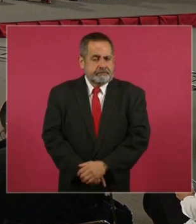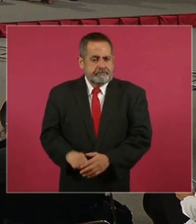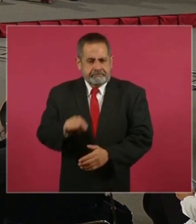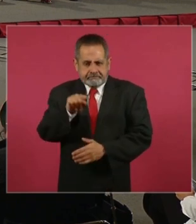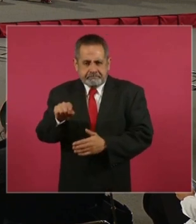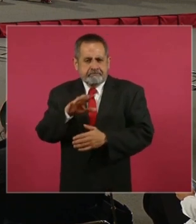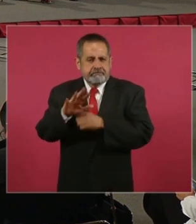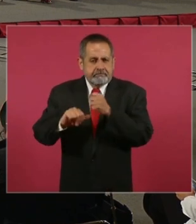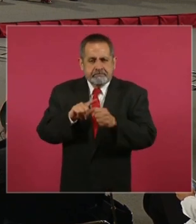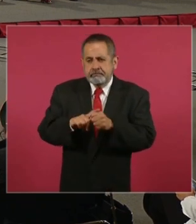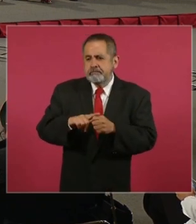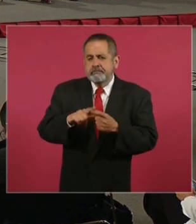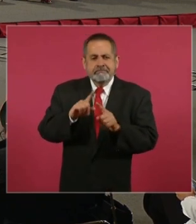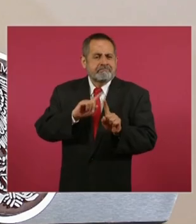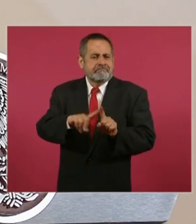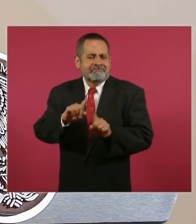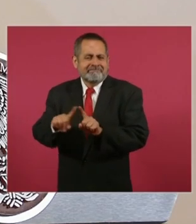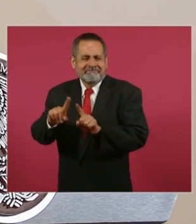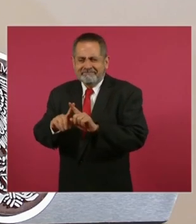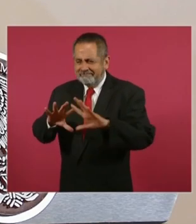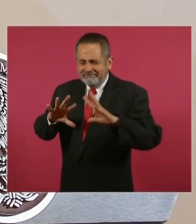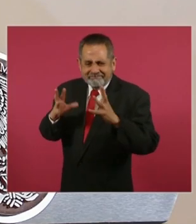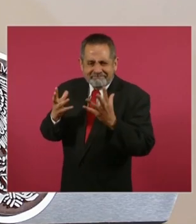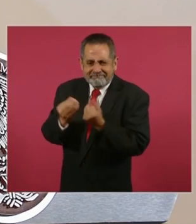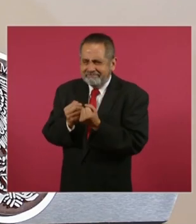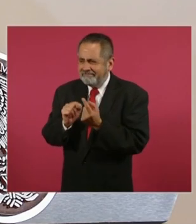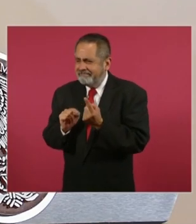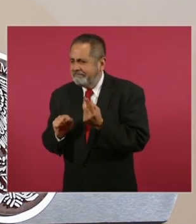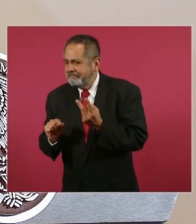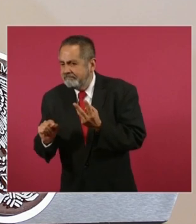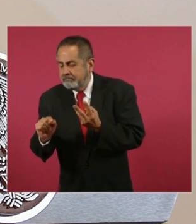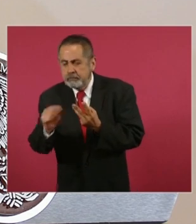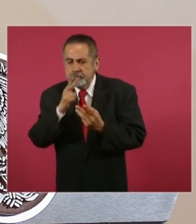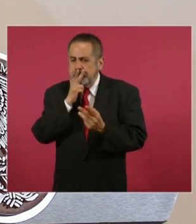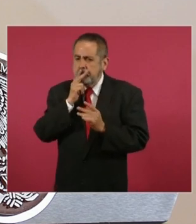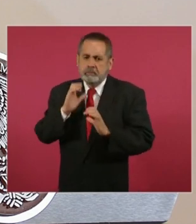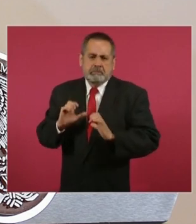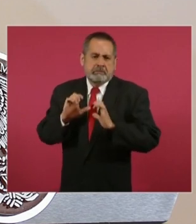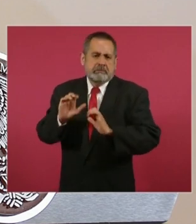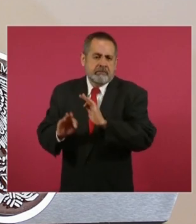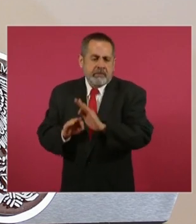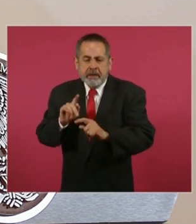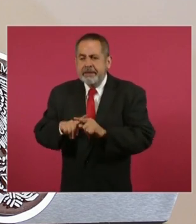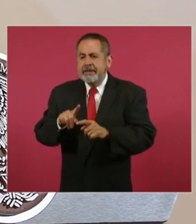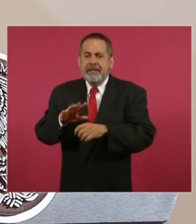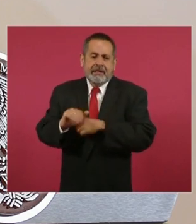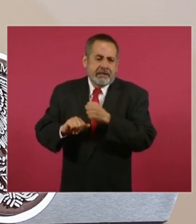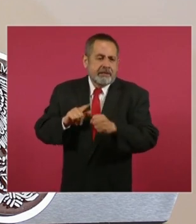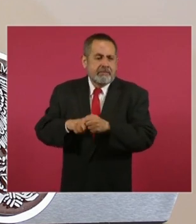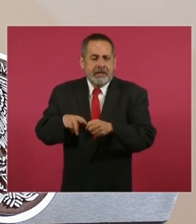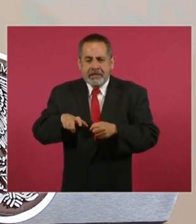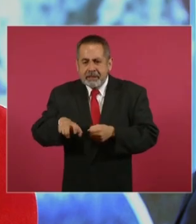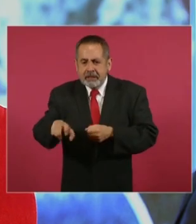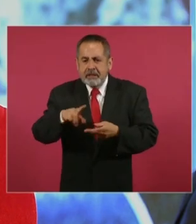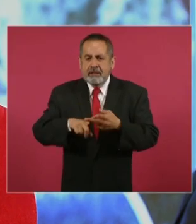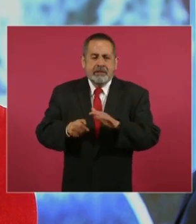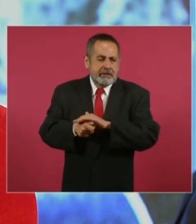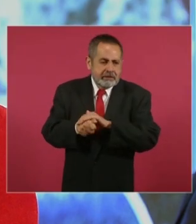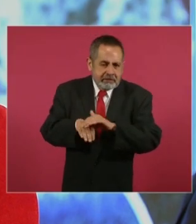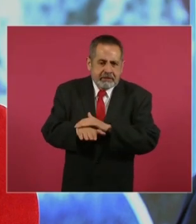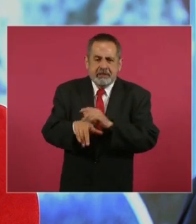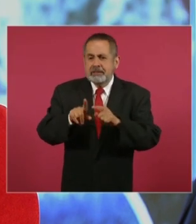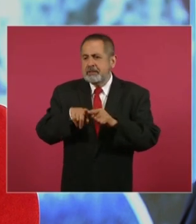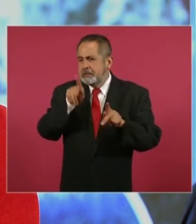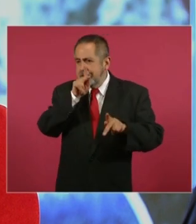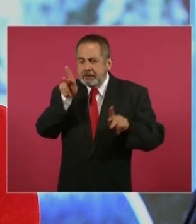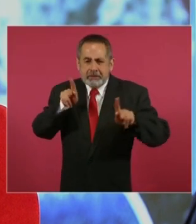el jaguar, el tapir, la aguililla real, el perrito de la pradera, tortugas marinas y cotorra serrana.